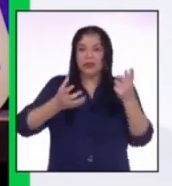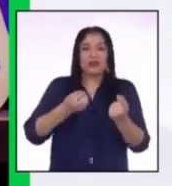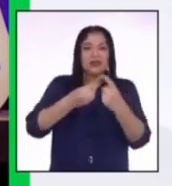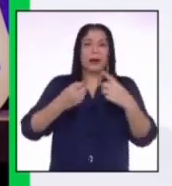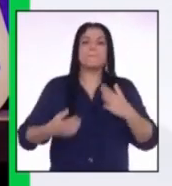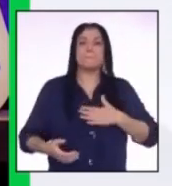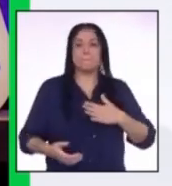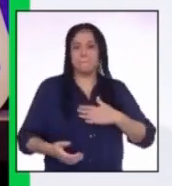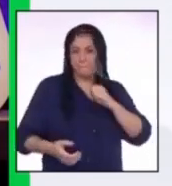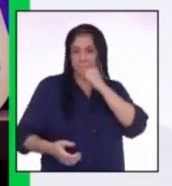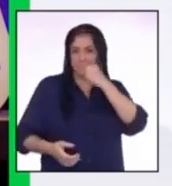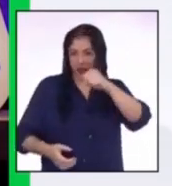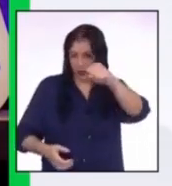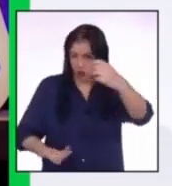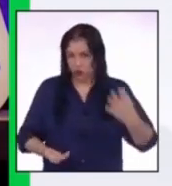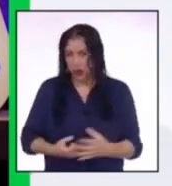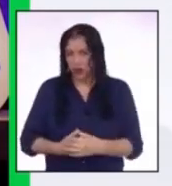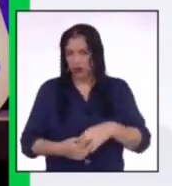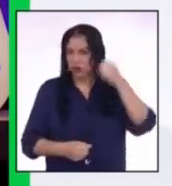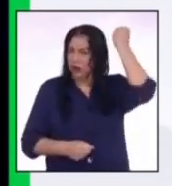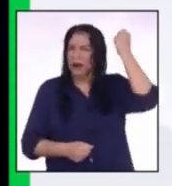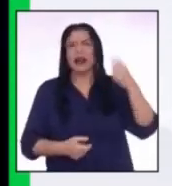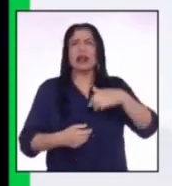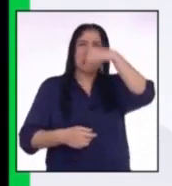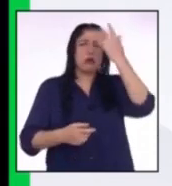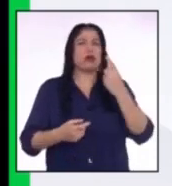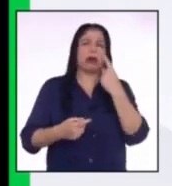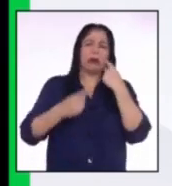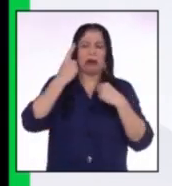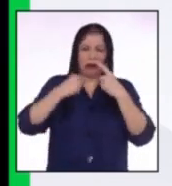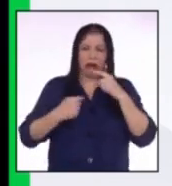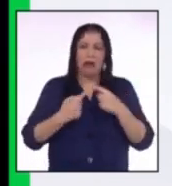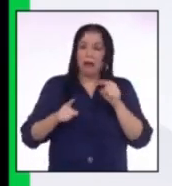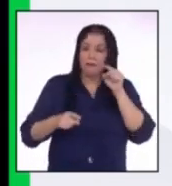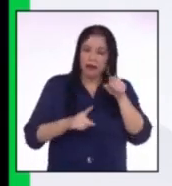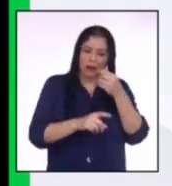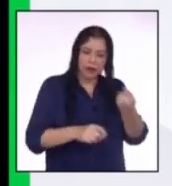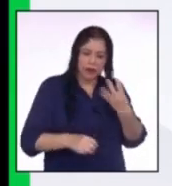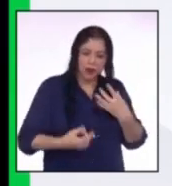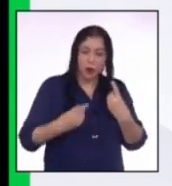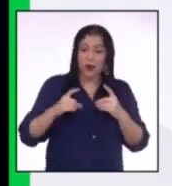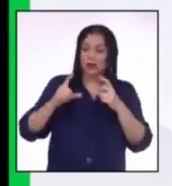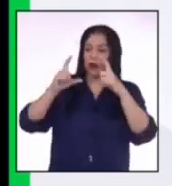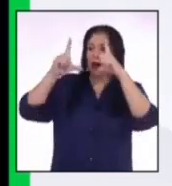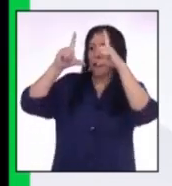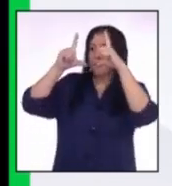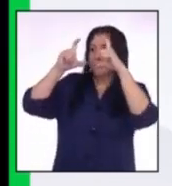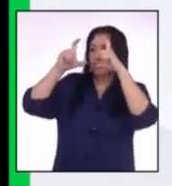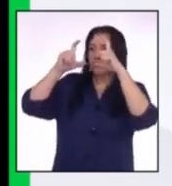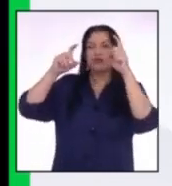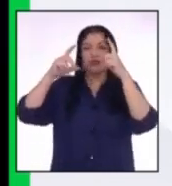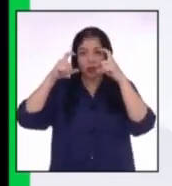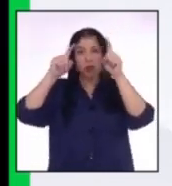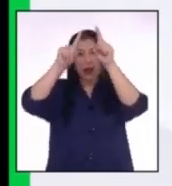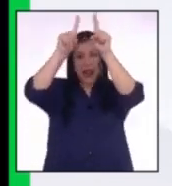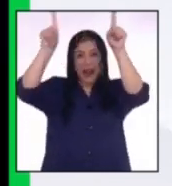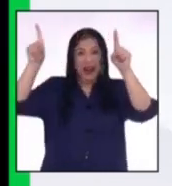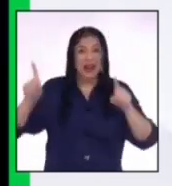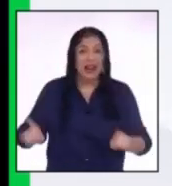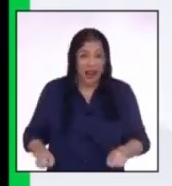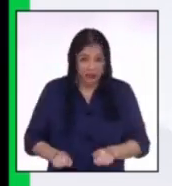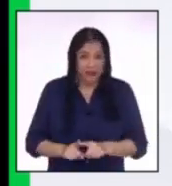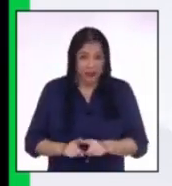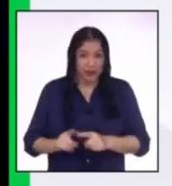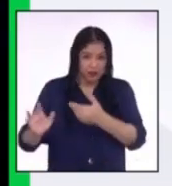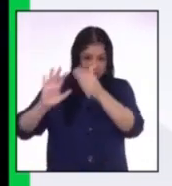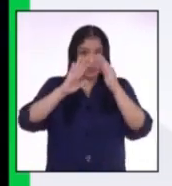un austriaco alemán al que nunca le vi soportar una lágrima pero mejor que la primera vez que vio esta foto había un postre gigante impresa en la ciudad